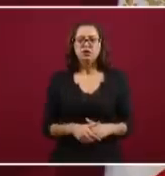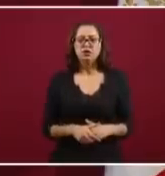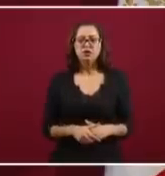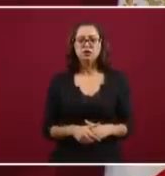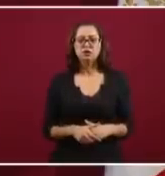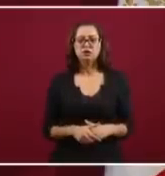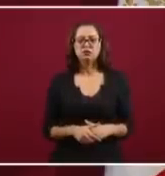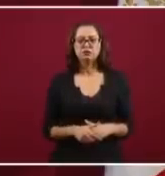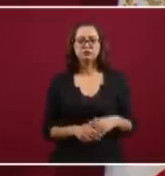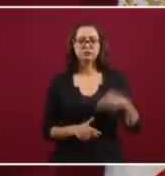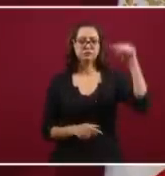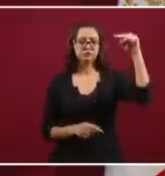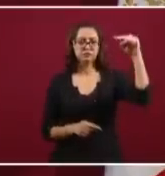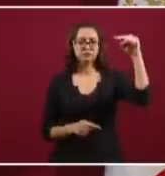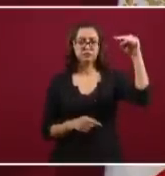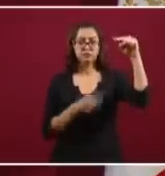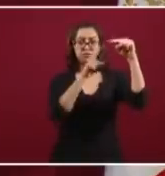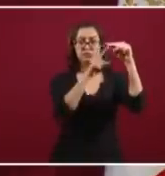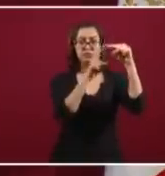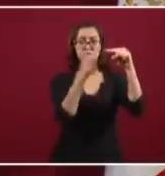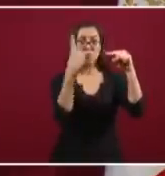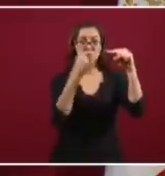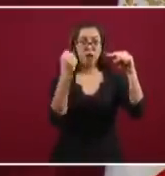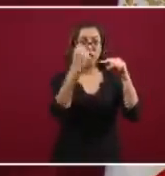y queremos